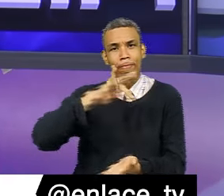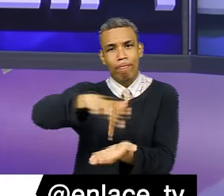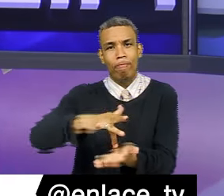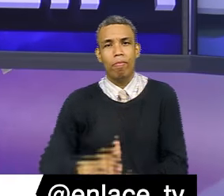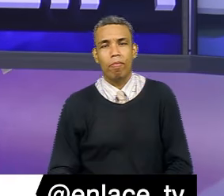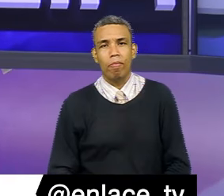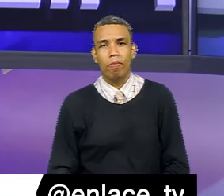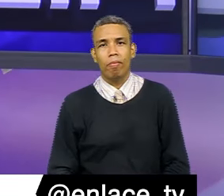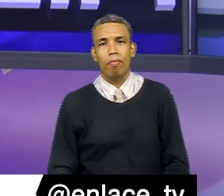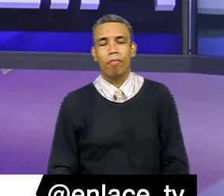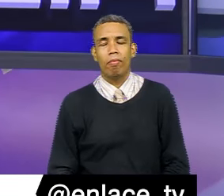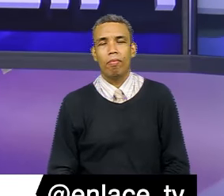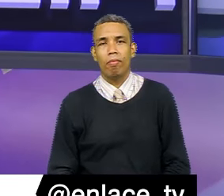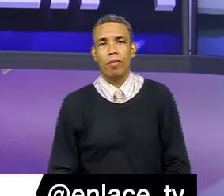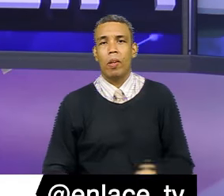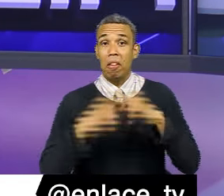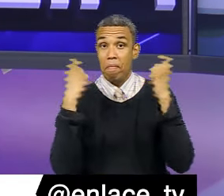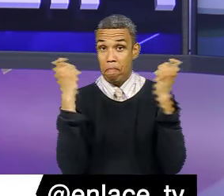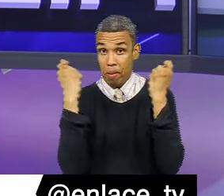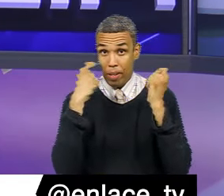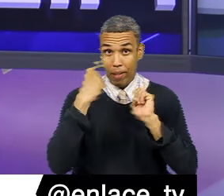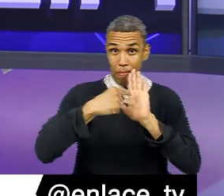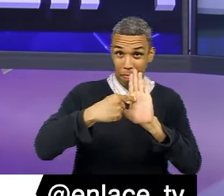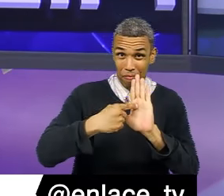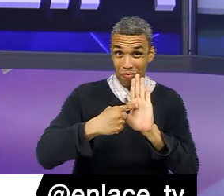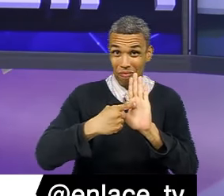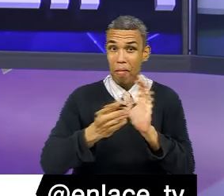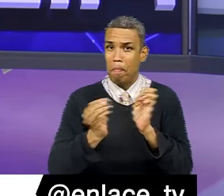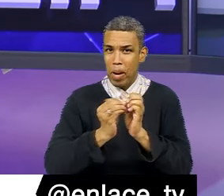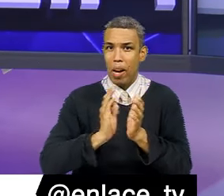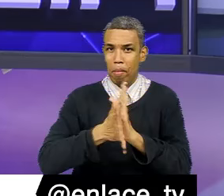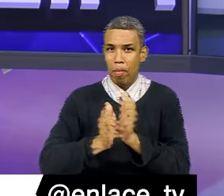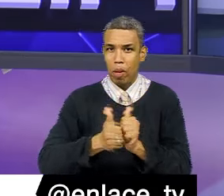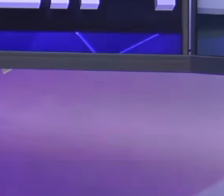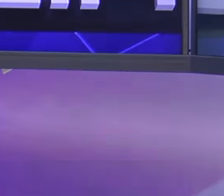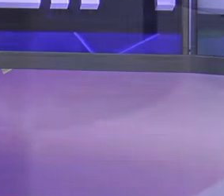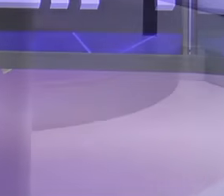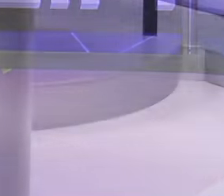Después del reconocimiento a nuestros patrocinadores, viene toda la información deportiva en las noticias.